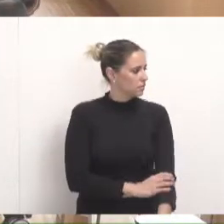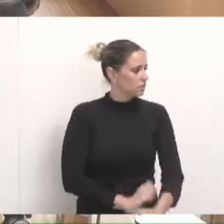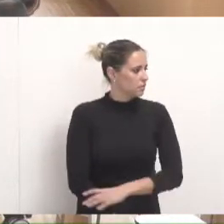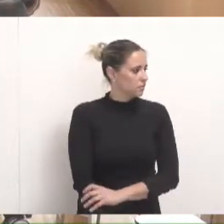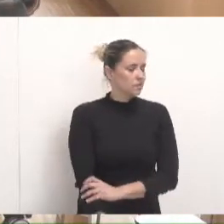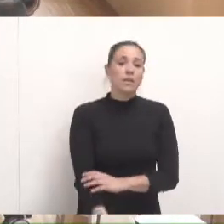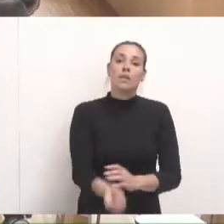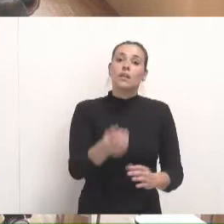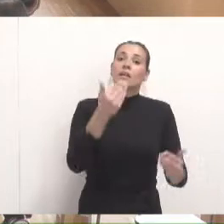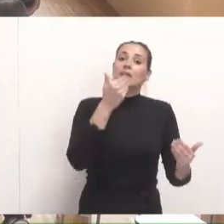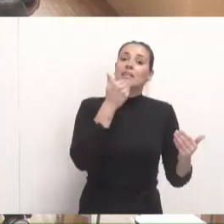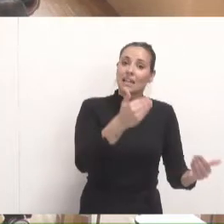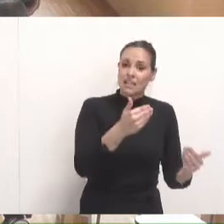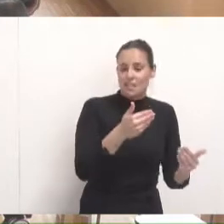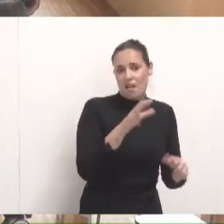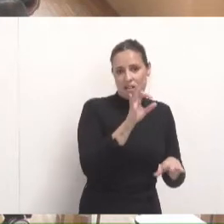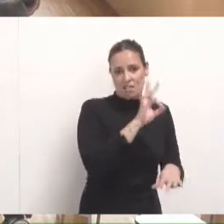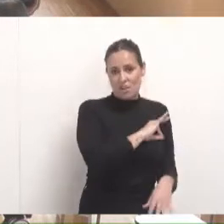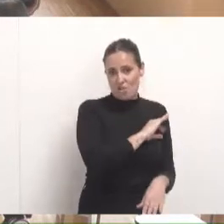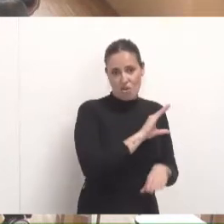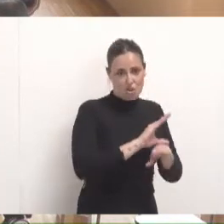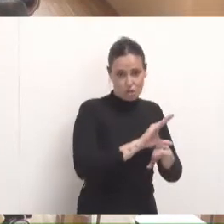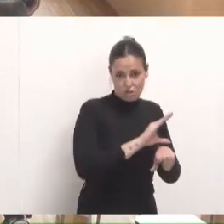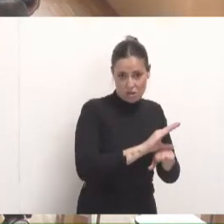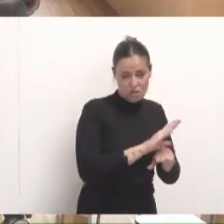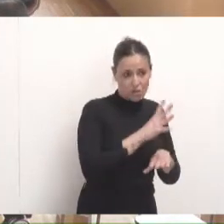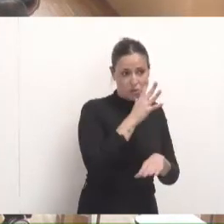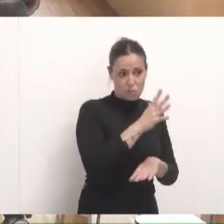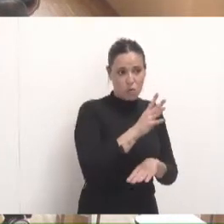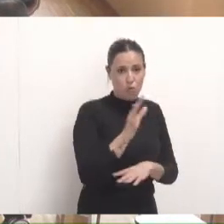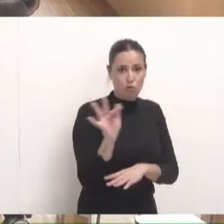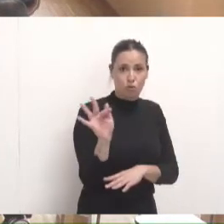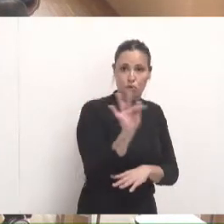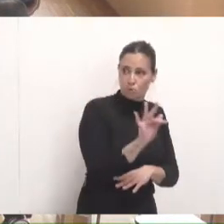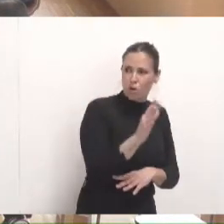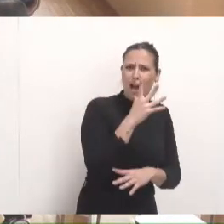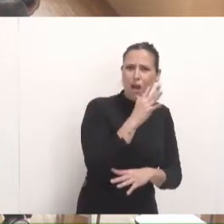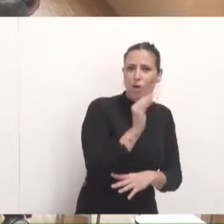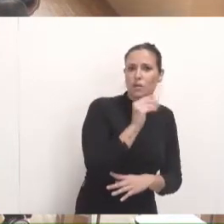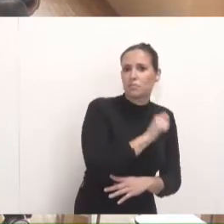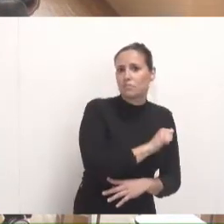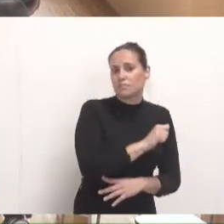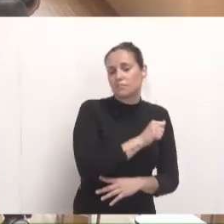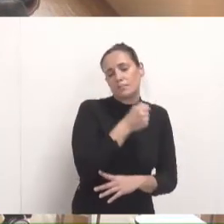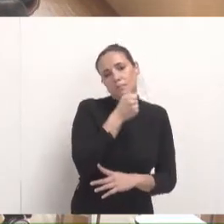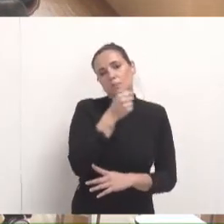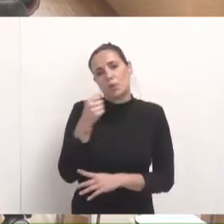Muchas gracias, señor consejero, por entrar en el turno de intervención. En primer lugar, tiene la palabra el Grupo Podemos.